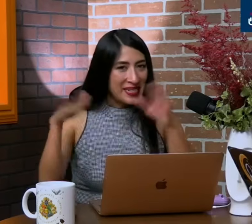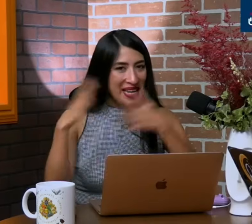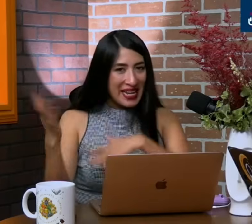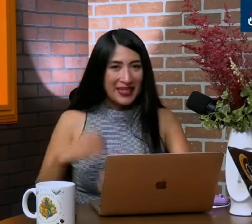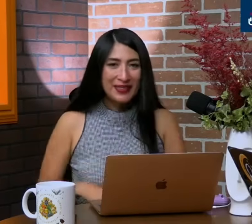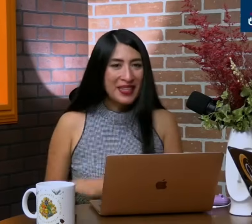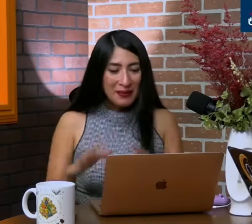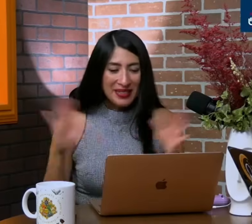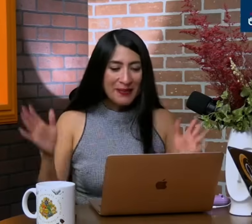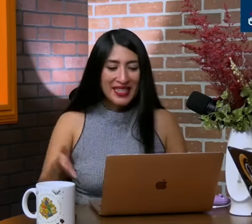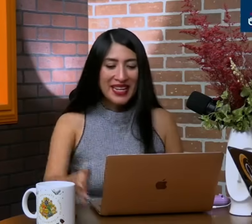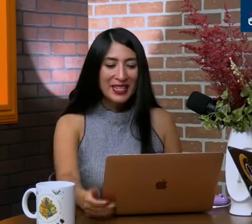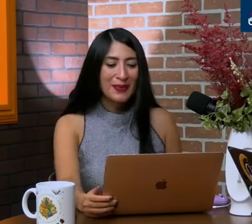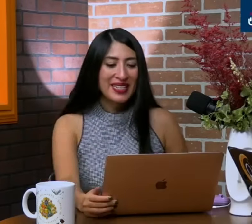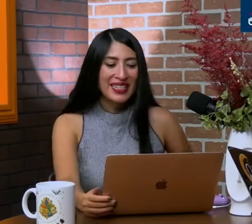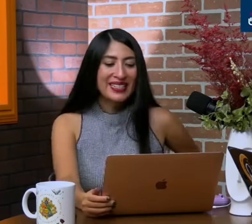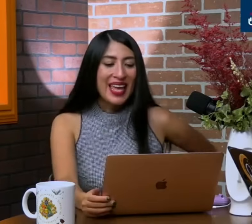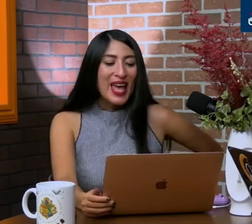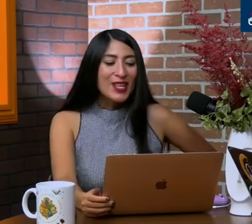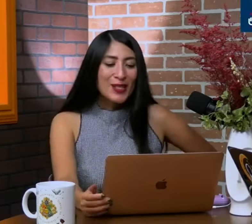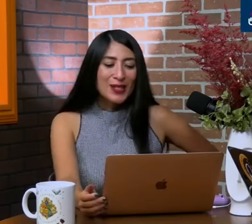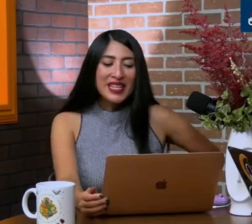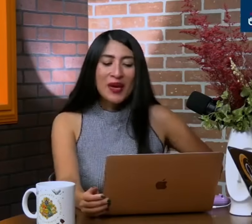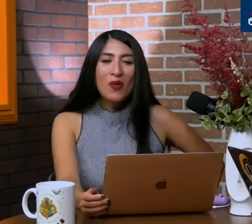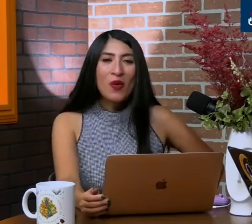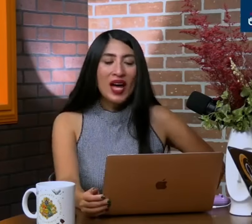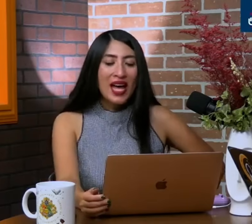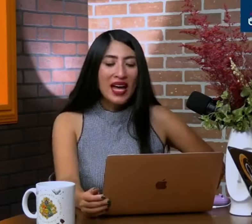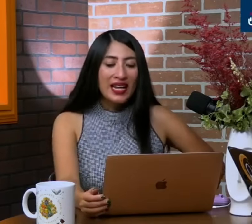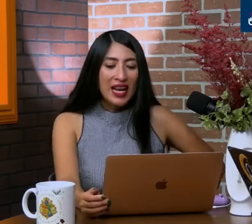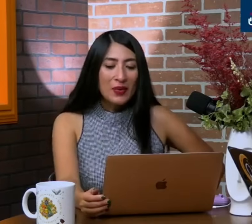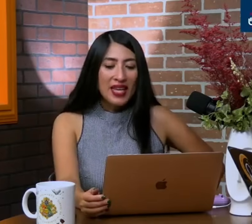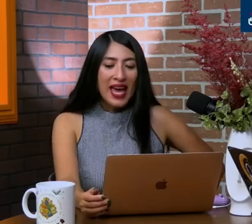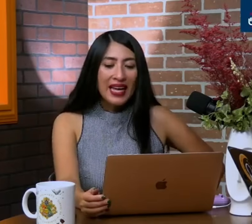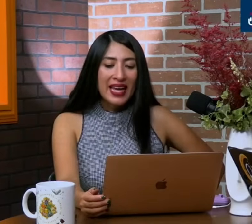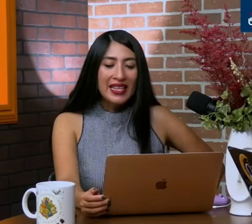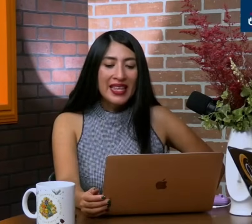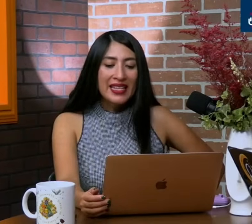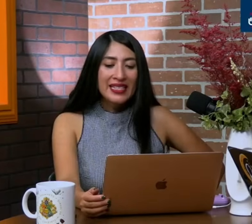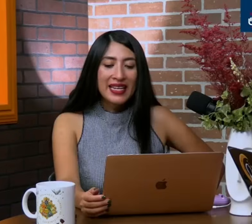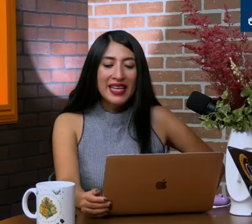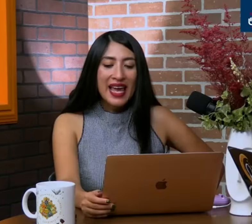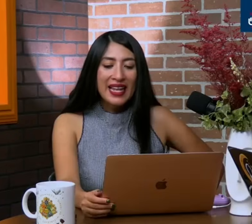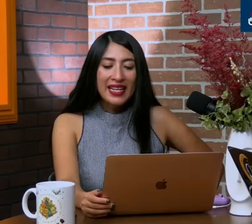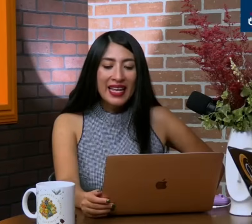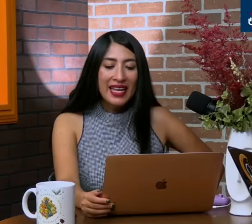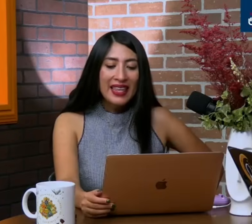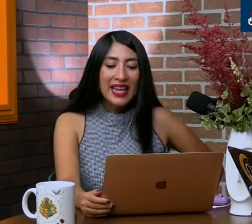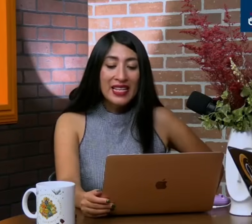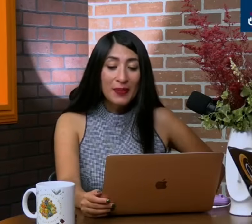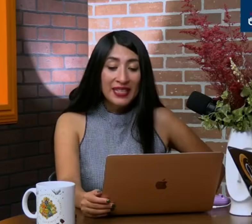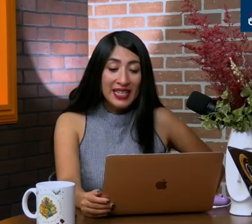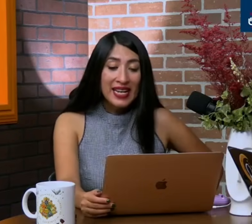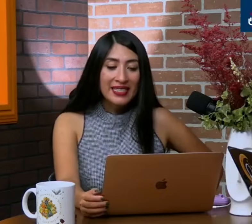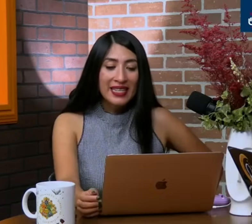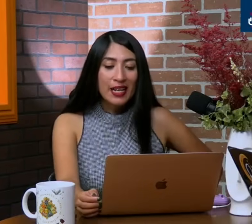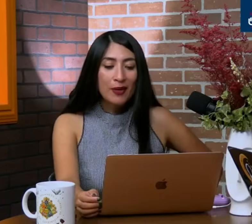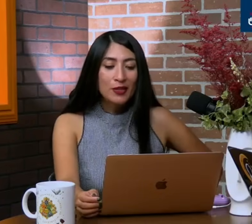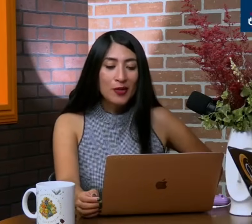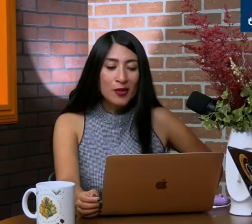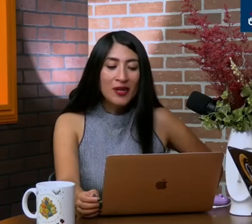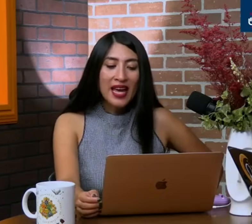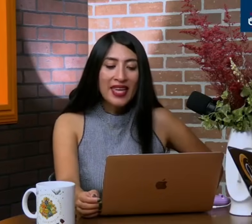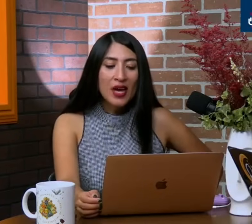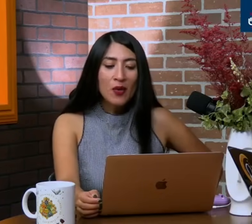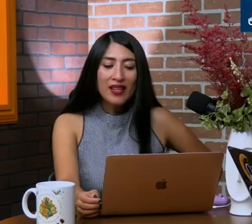que siempre sale en las pláticas. Xochitl llamó a Claudia candidata serial de las mentiras y